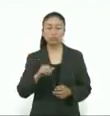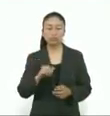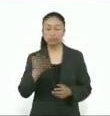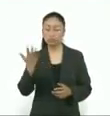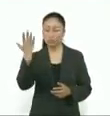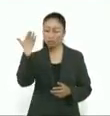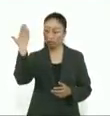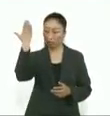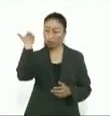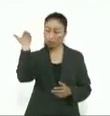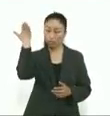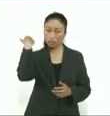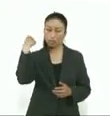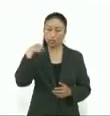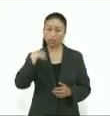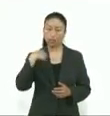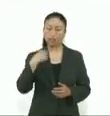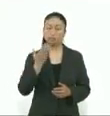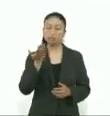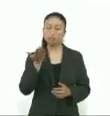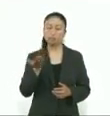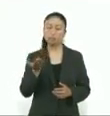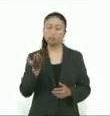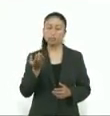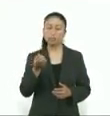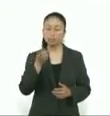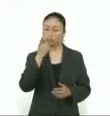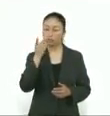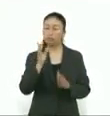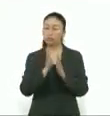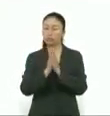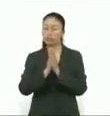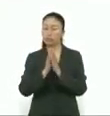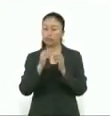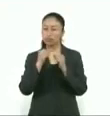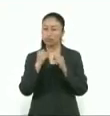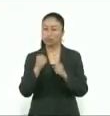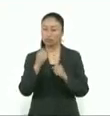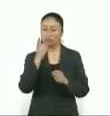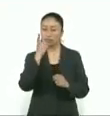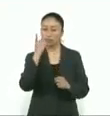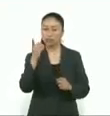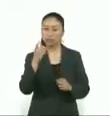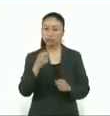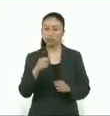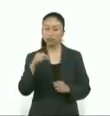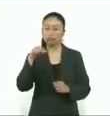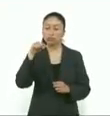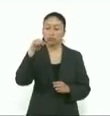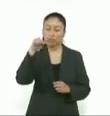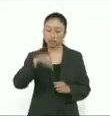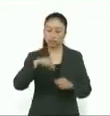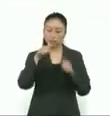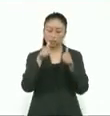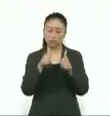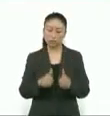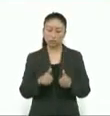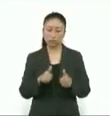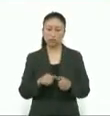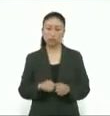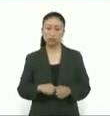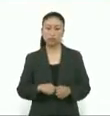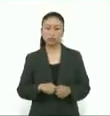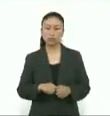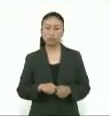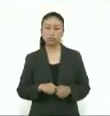aquel mitin que dijéramos con fuerza, aquí estamos. Y les pido que